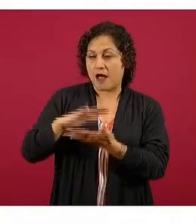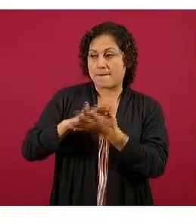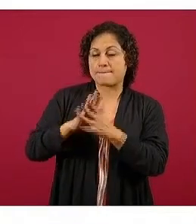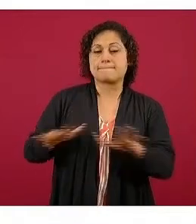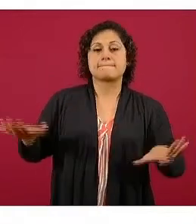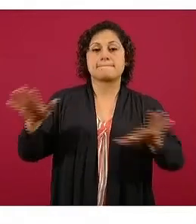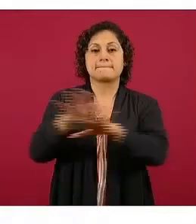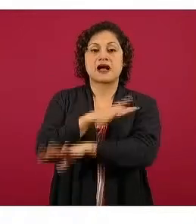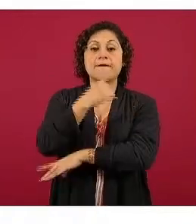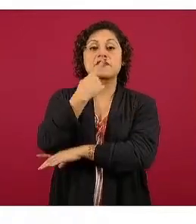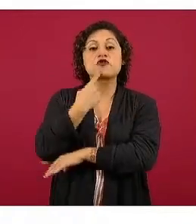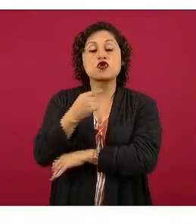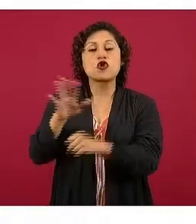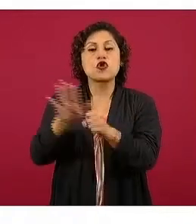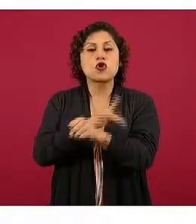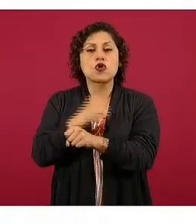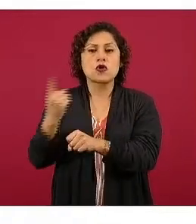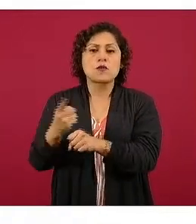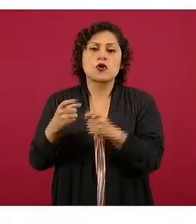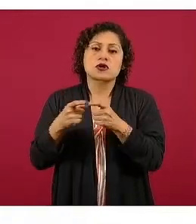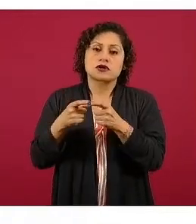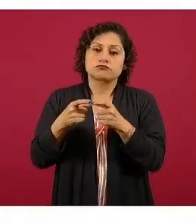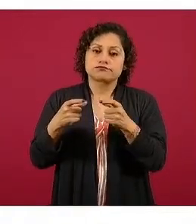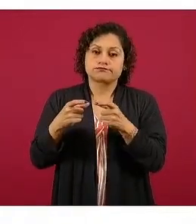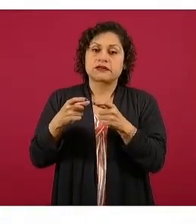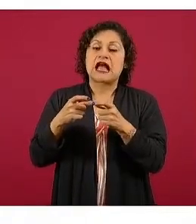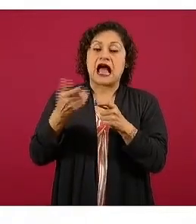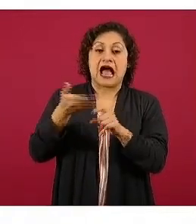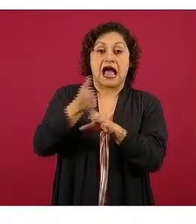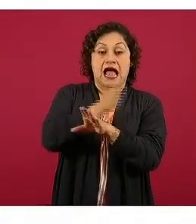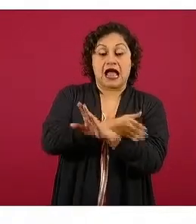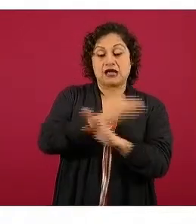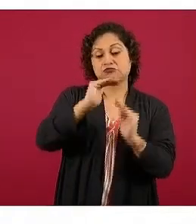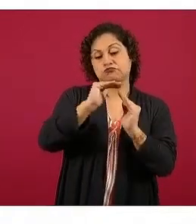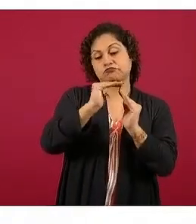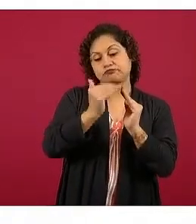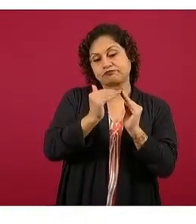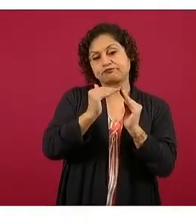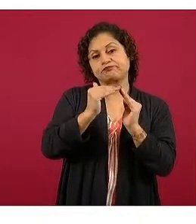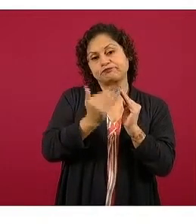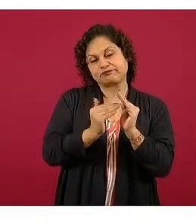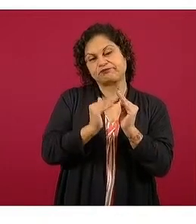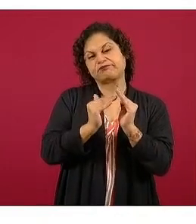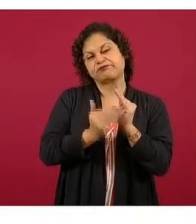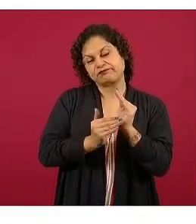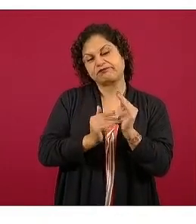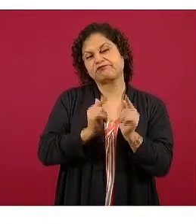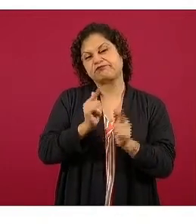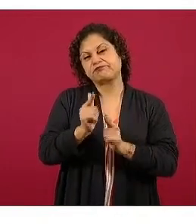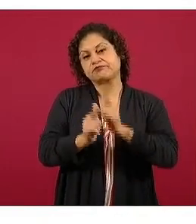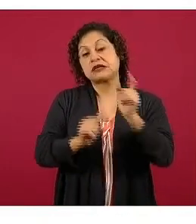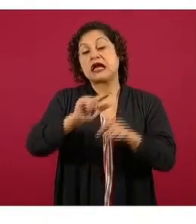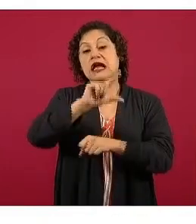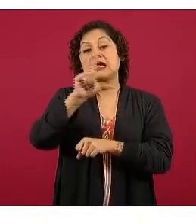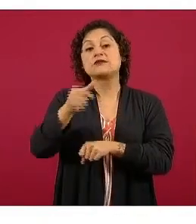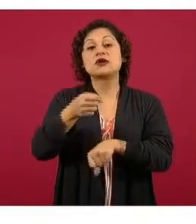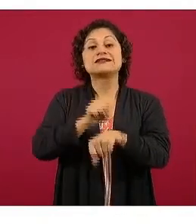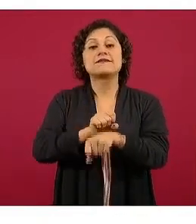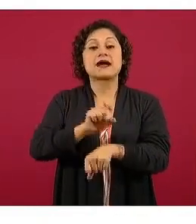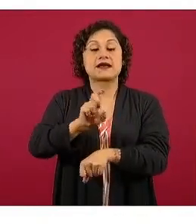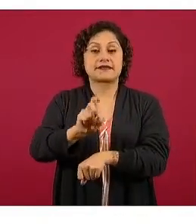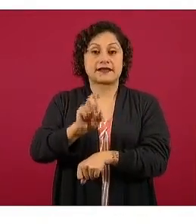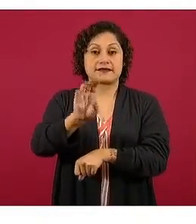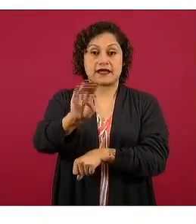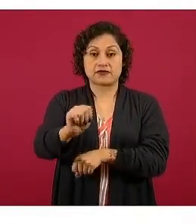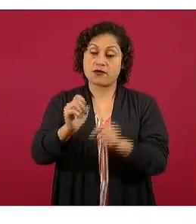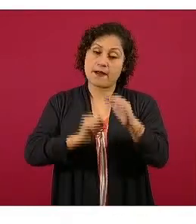porque había tenido un ascenso muy lento y de repente en la semana 39 tuvo un pico muy importante, un pico que tanto